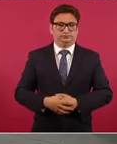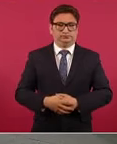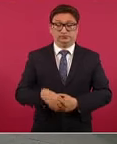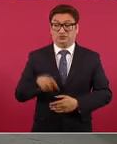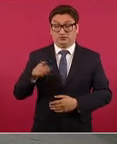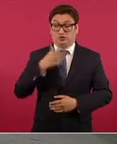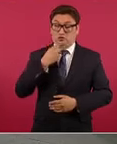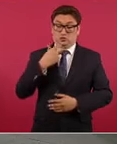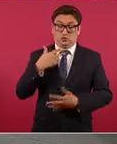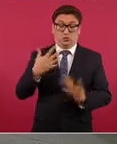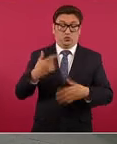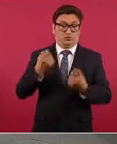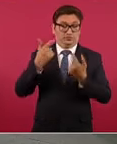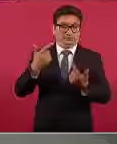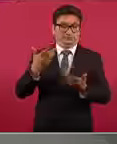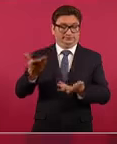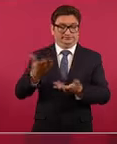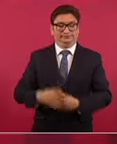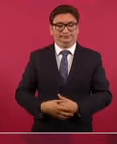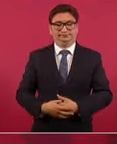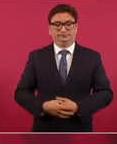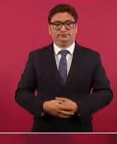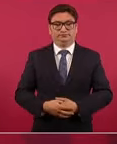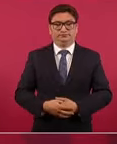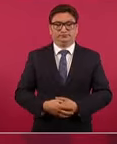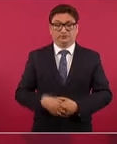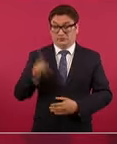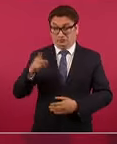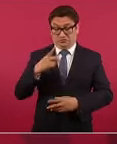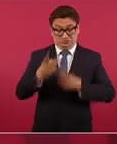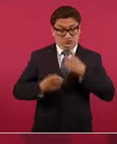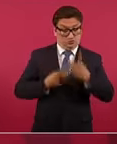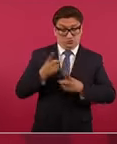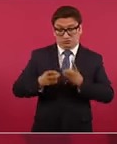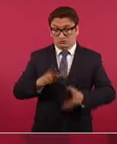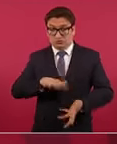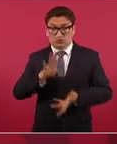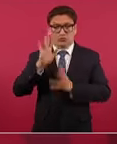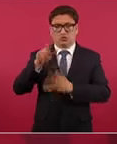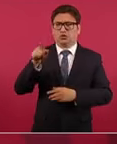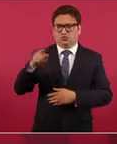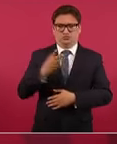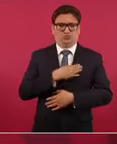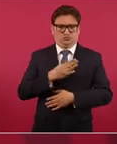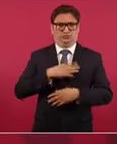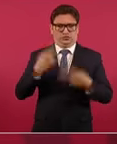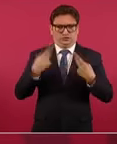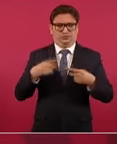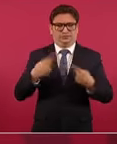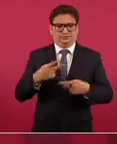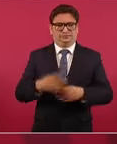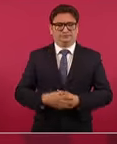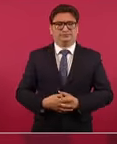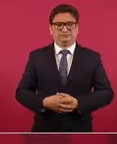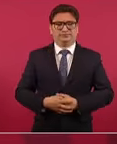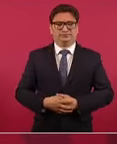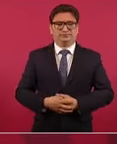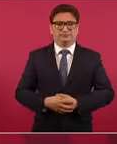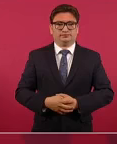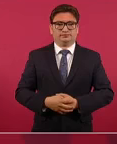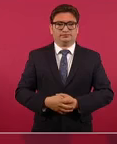extraordinaria como deportista el buen ciudadano buena persona